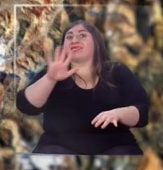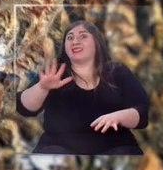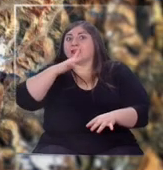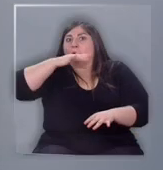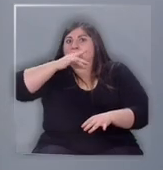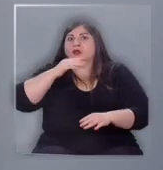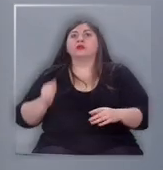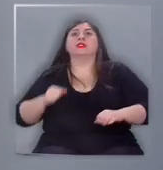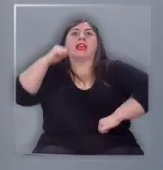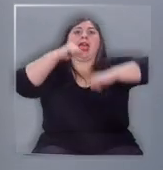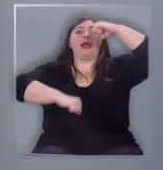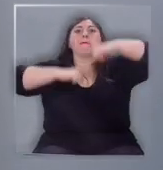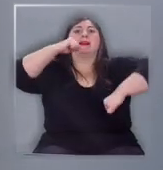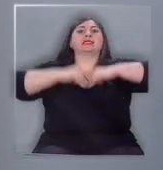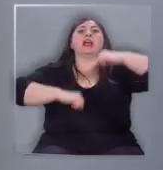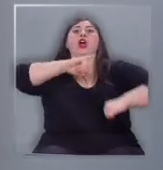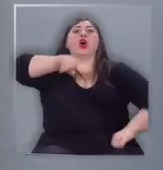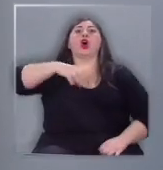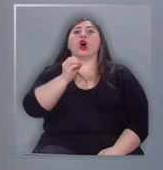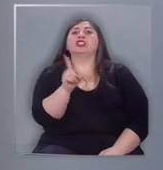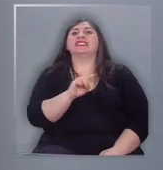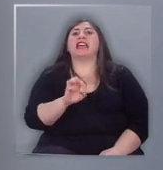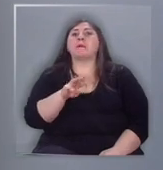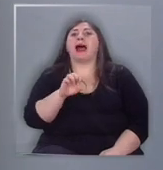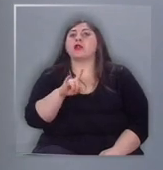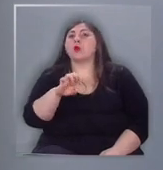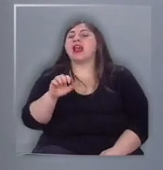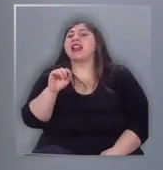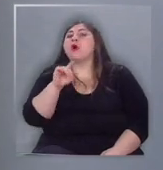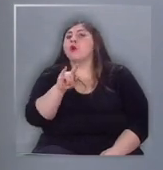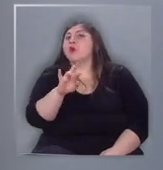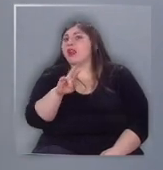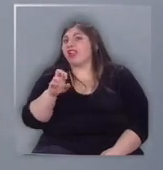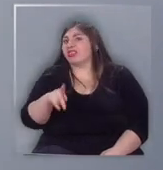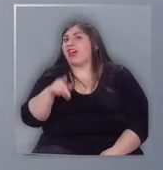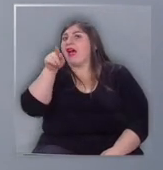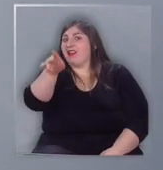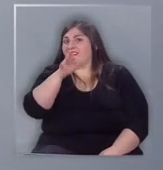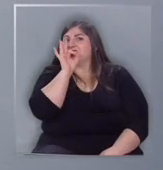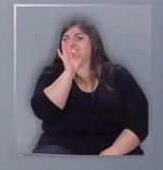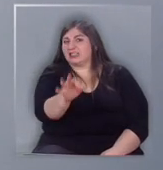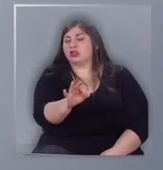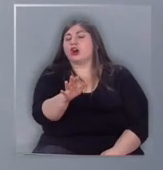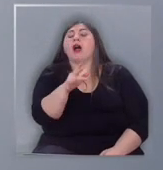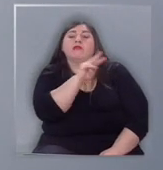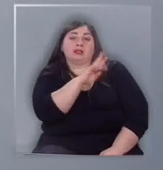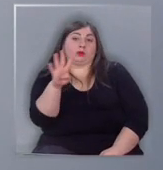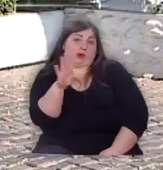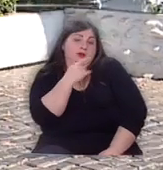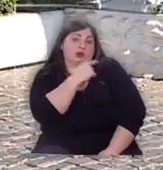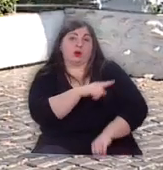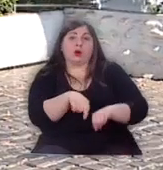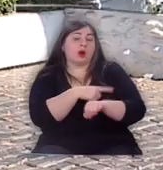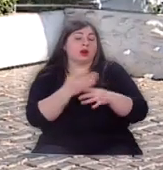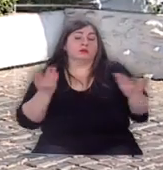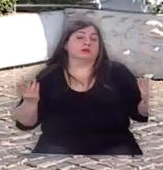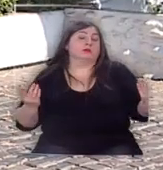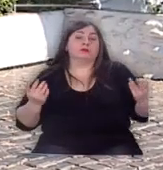iba el empresario José Manuel Urenda, dueño de la aeronave. Entregó su versión a 24 horas.